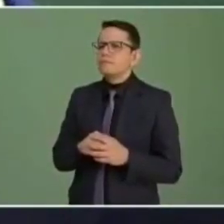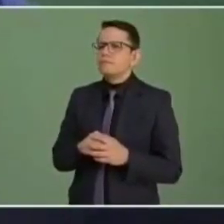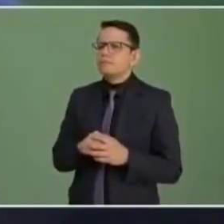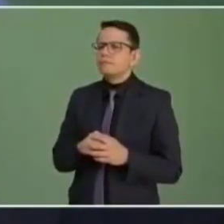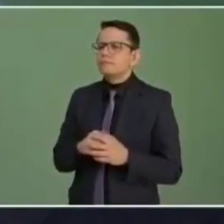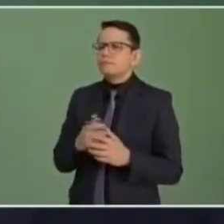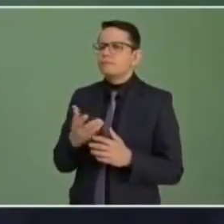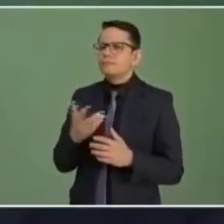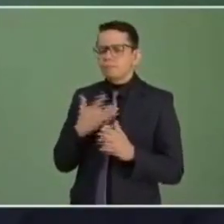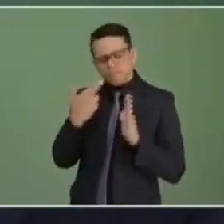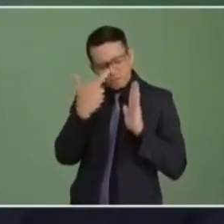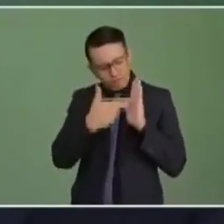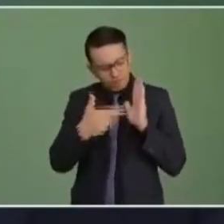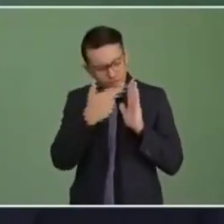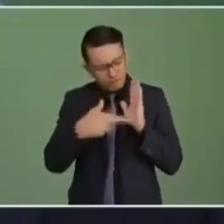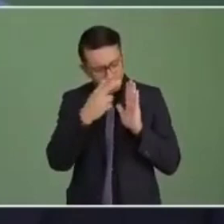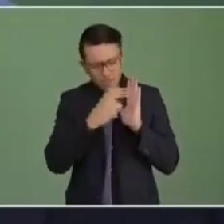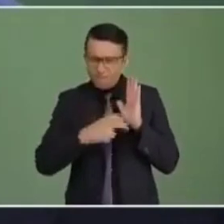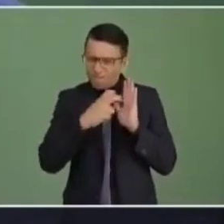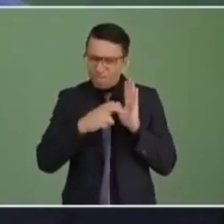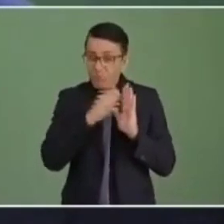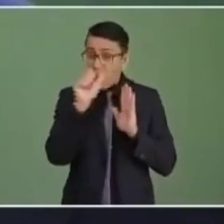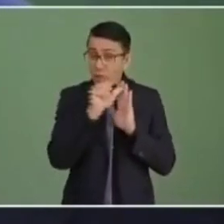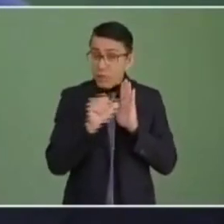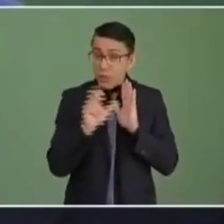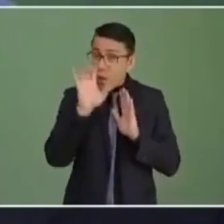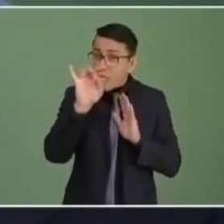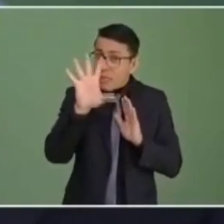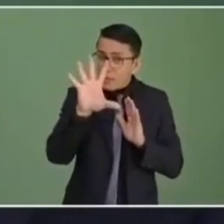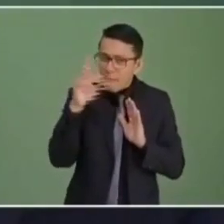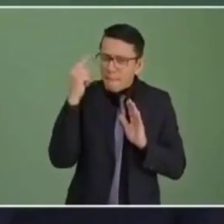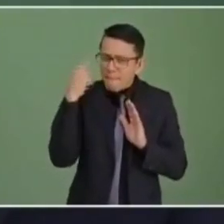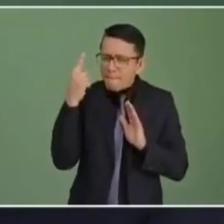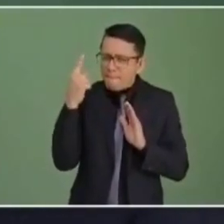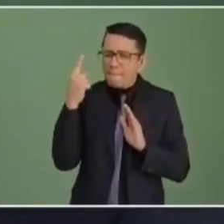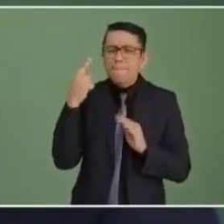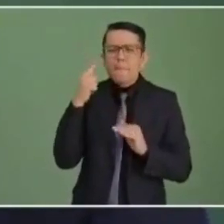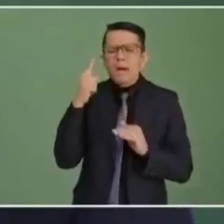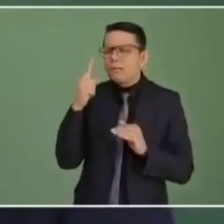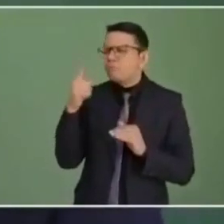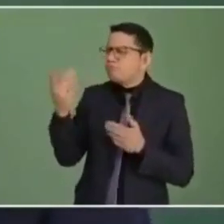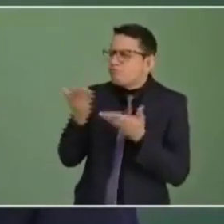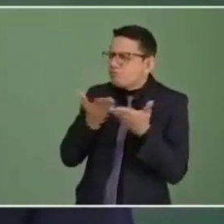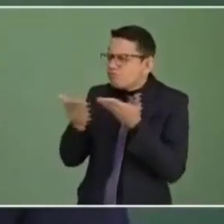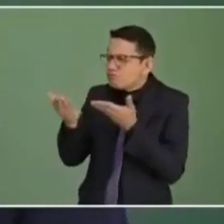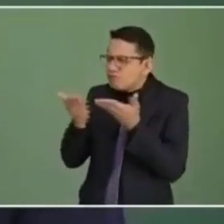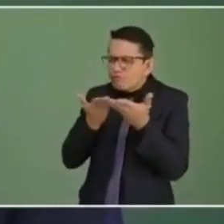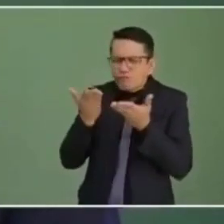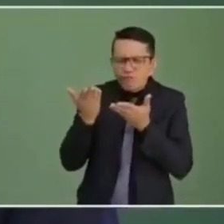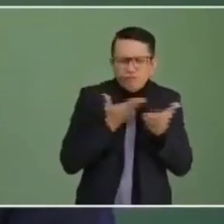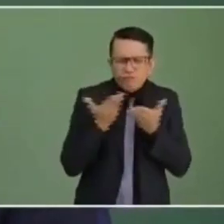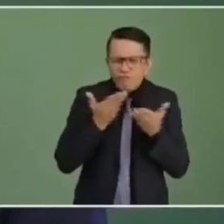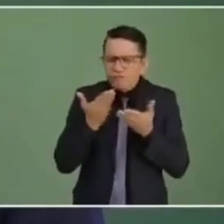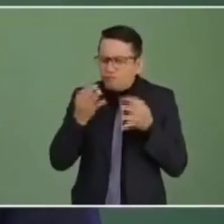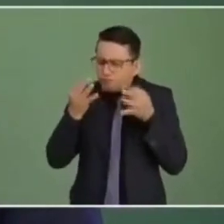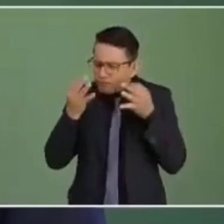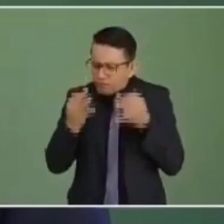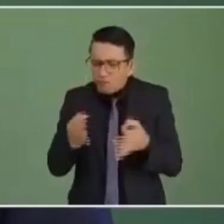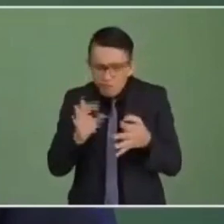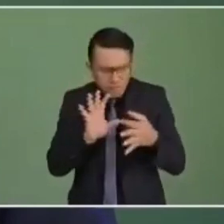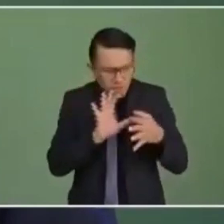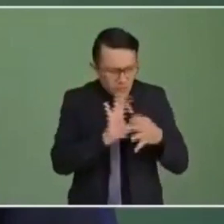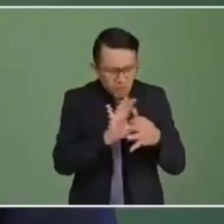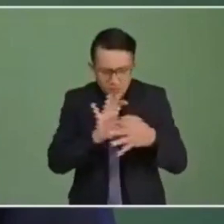la reforma al artículo 35 para que las consultas sean